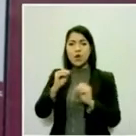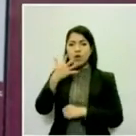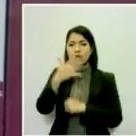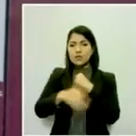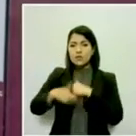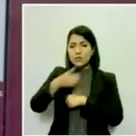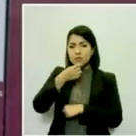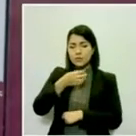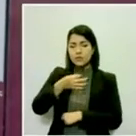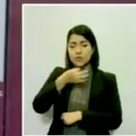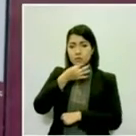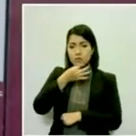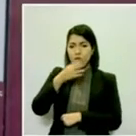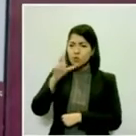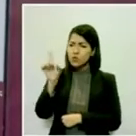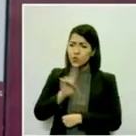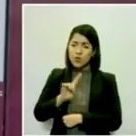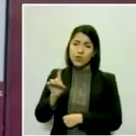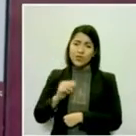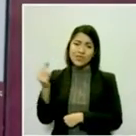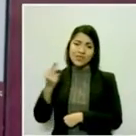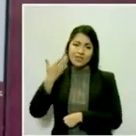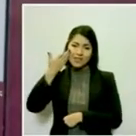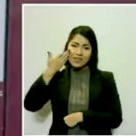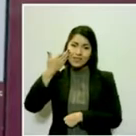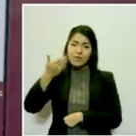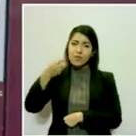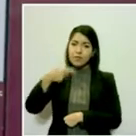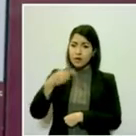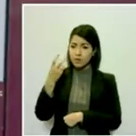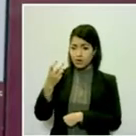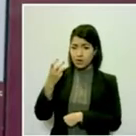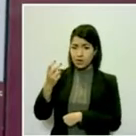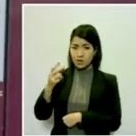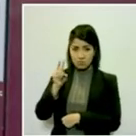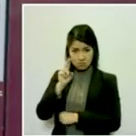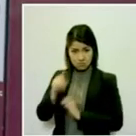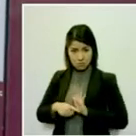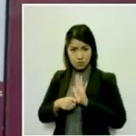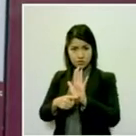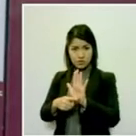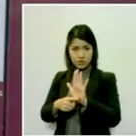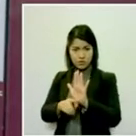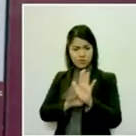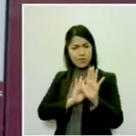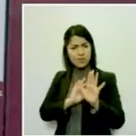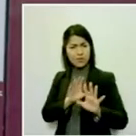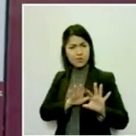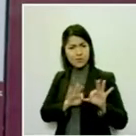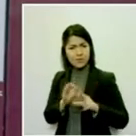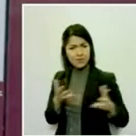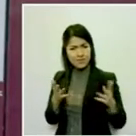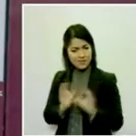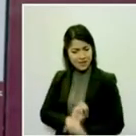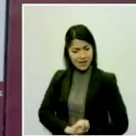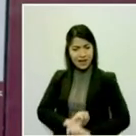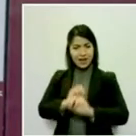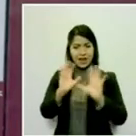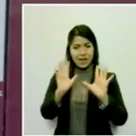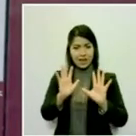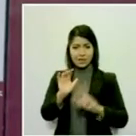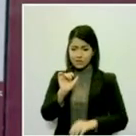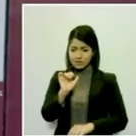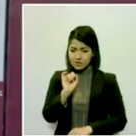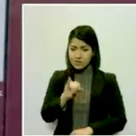es gradual. Pero creo que esto marca una tendencia muy clara de que